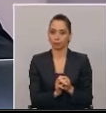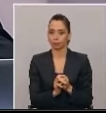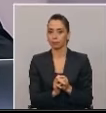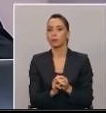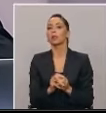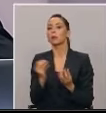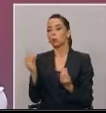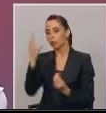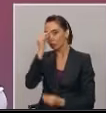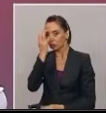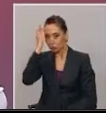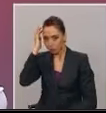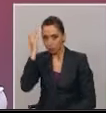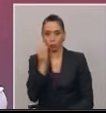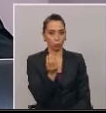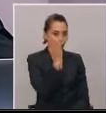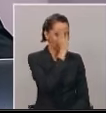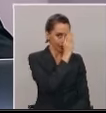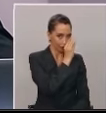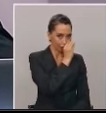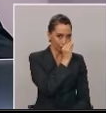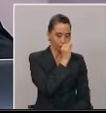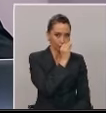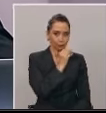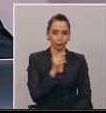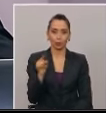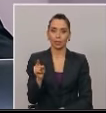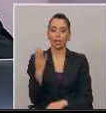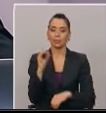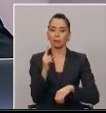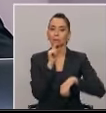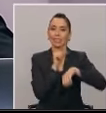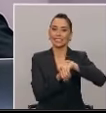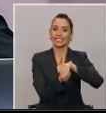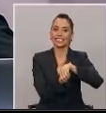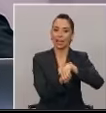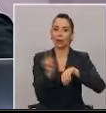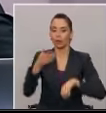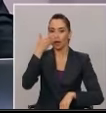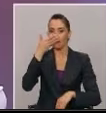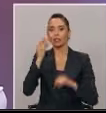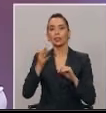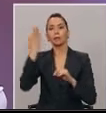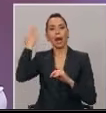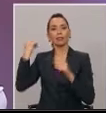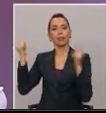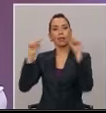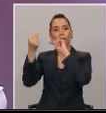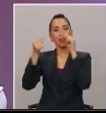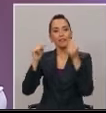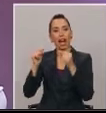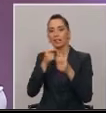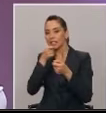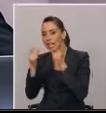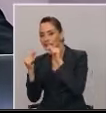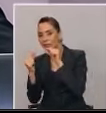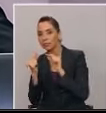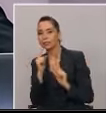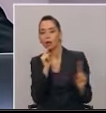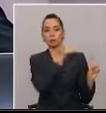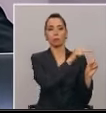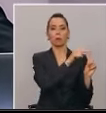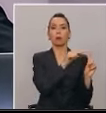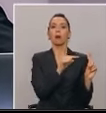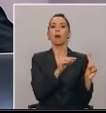Marco Enrique Jomina, muy buenas noches. Buenas noches. Usted ocupó los primeros segundos de este debate, como lo ha hecho en otros debates y en otras entrevistas para aludir a Franco